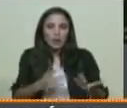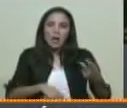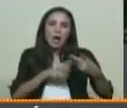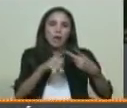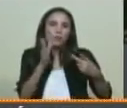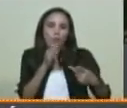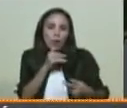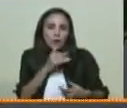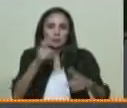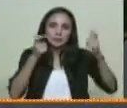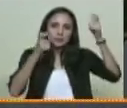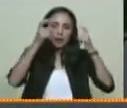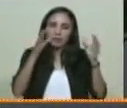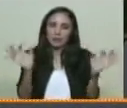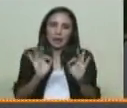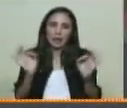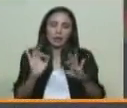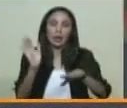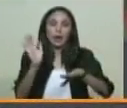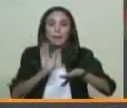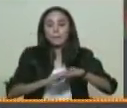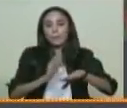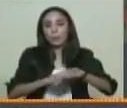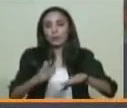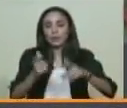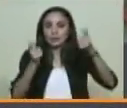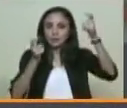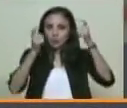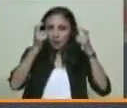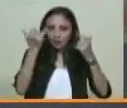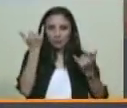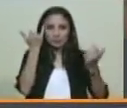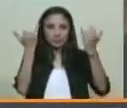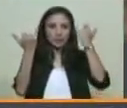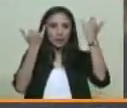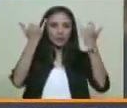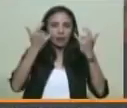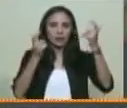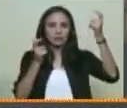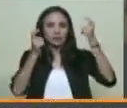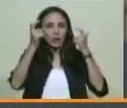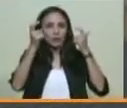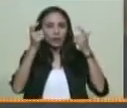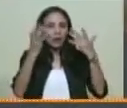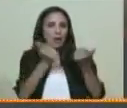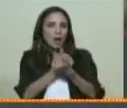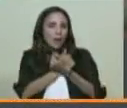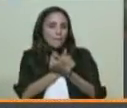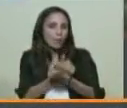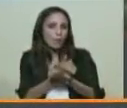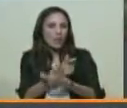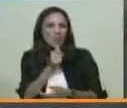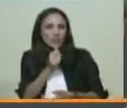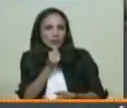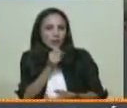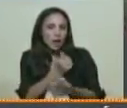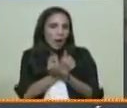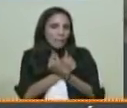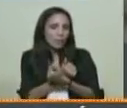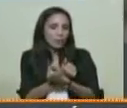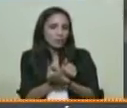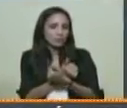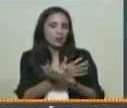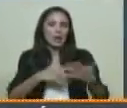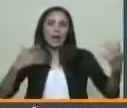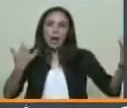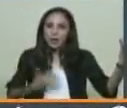Porque una de las raíces del pensamiento, de la acción y de la emoción del comandante Chávez, de la pasión